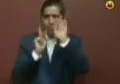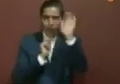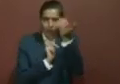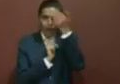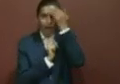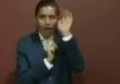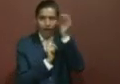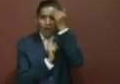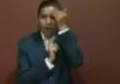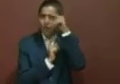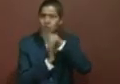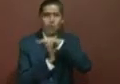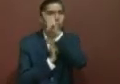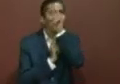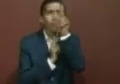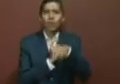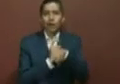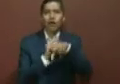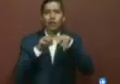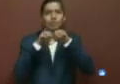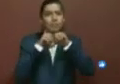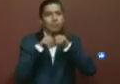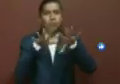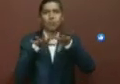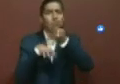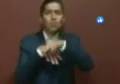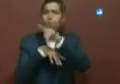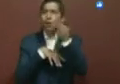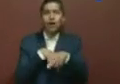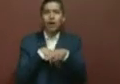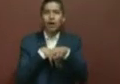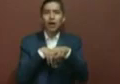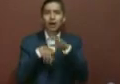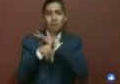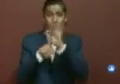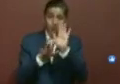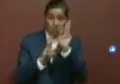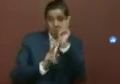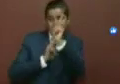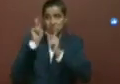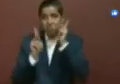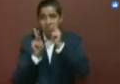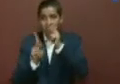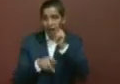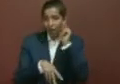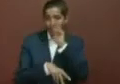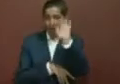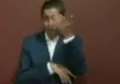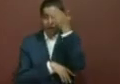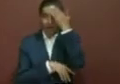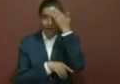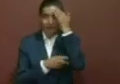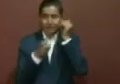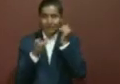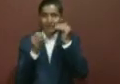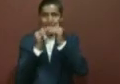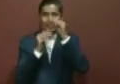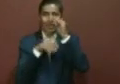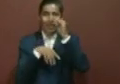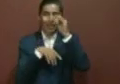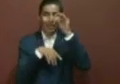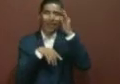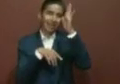que nunca han sido expuestos. Creo que vale la pena, ¿no? Y un programa sello que nos